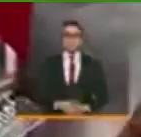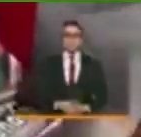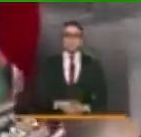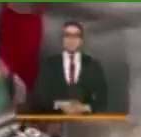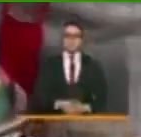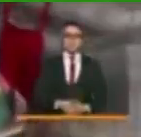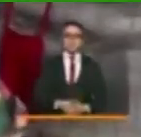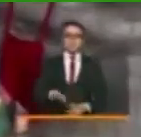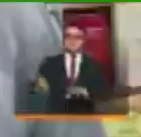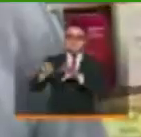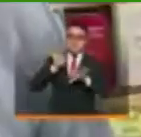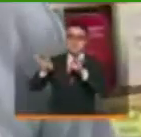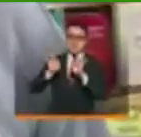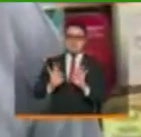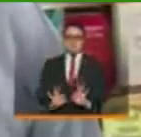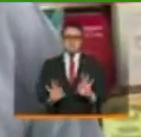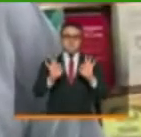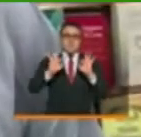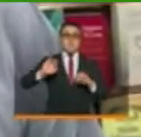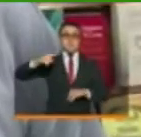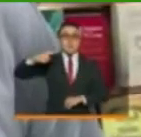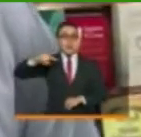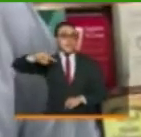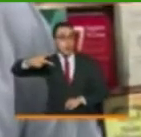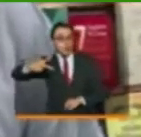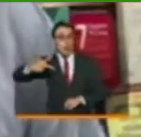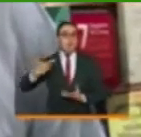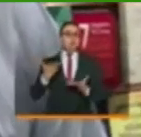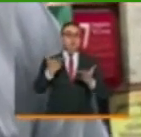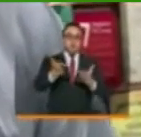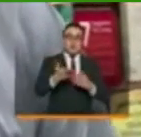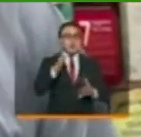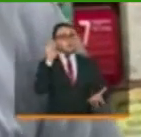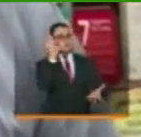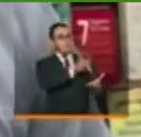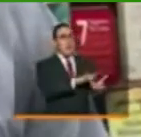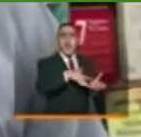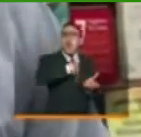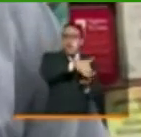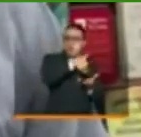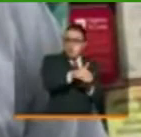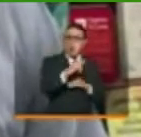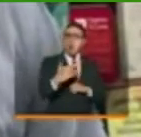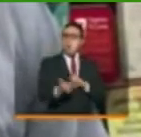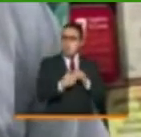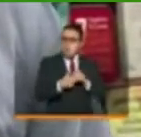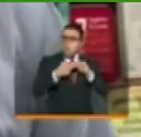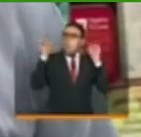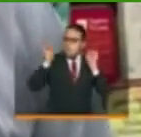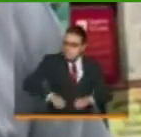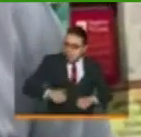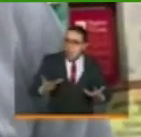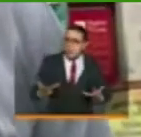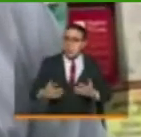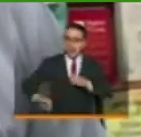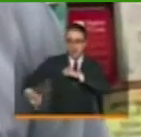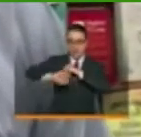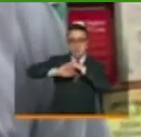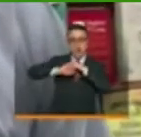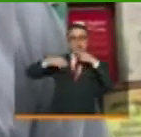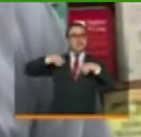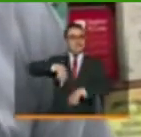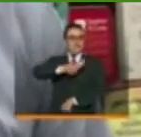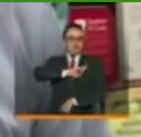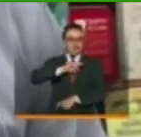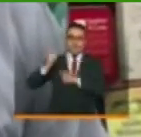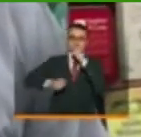textos de primera y de segunda para que usted al alcance de su bolsillo ustedes puedan adquirir estos libros. Y con esto nos apoyan a